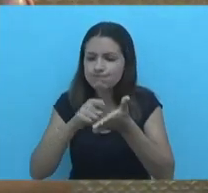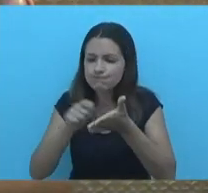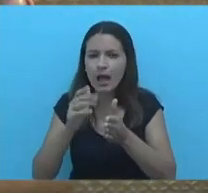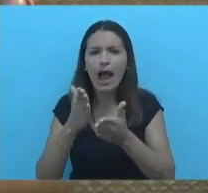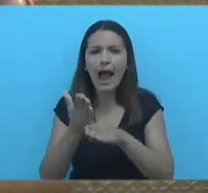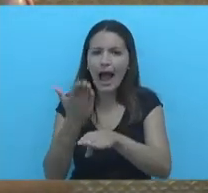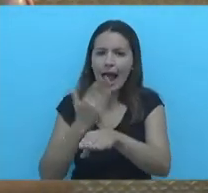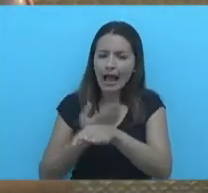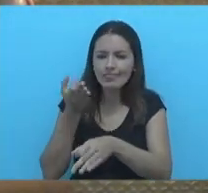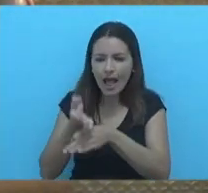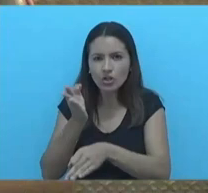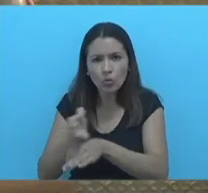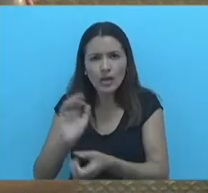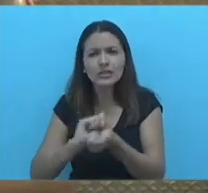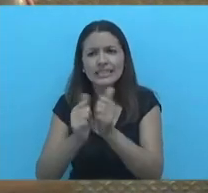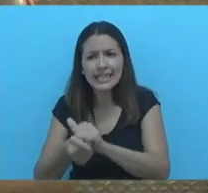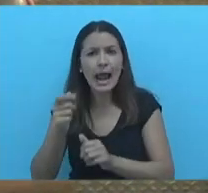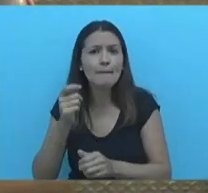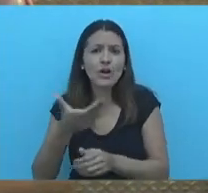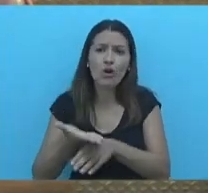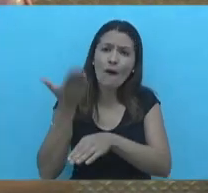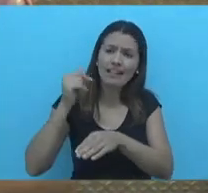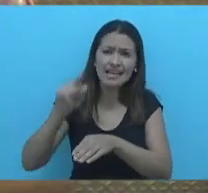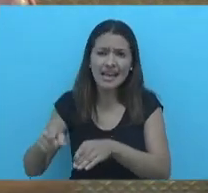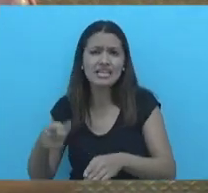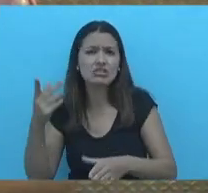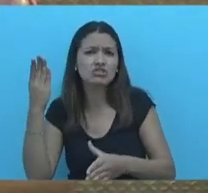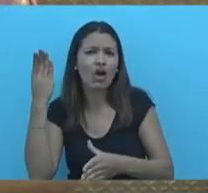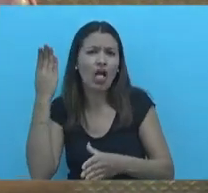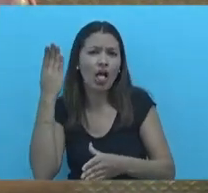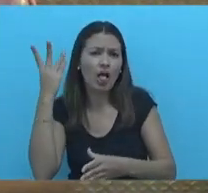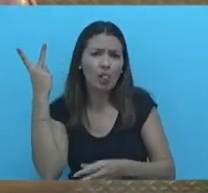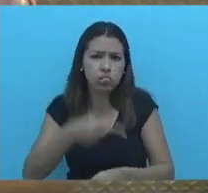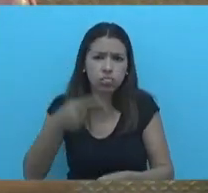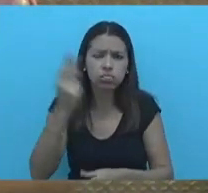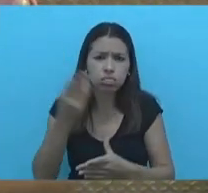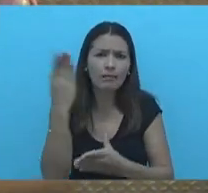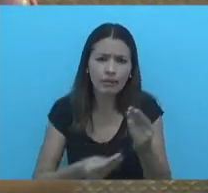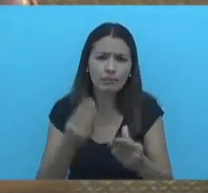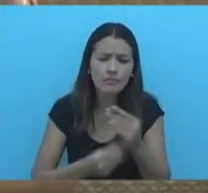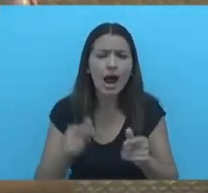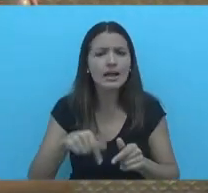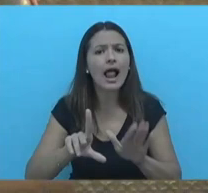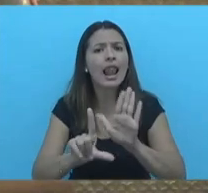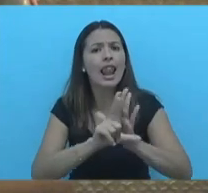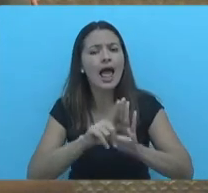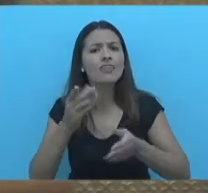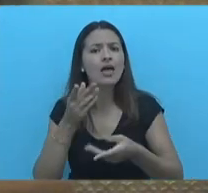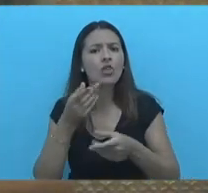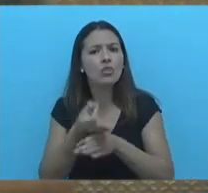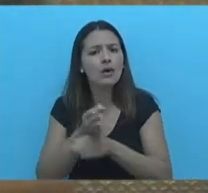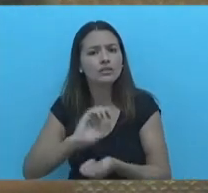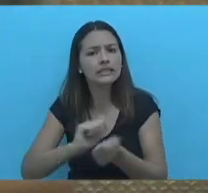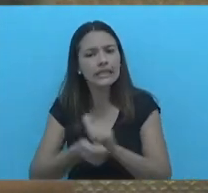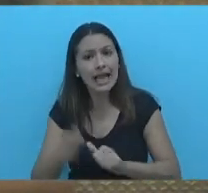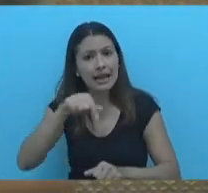educación sexual integral que ellos sistemáticamente han boicoteado para que no tengamos ley de educación sexual integral en la provincia